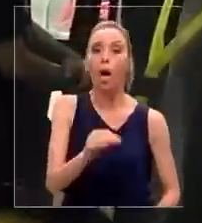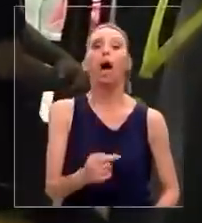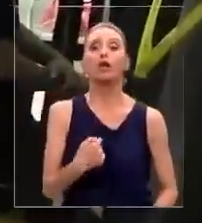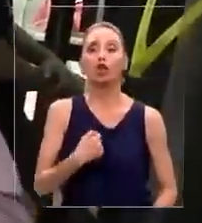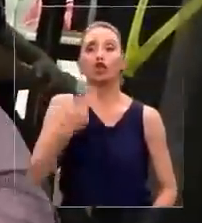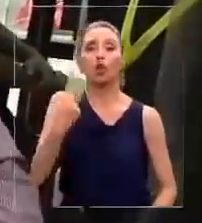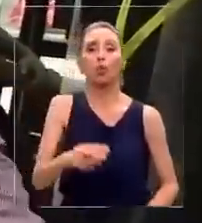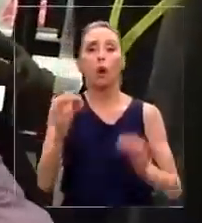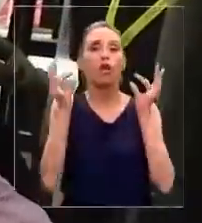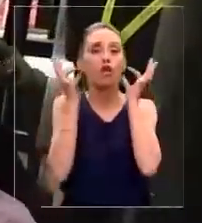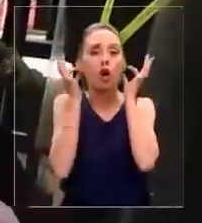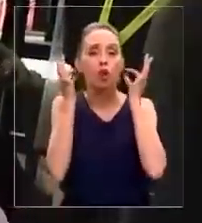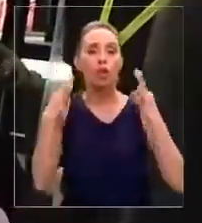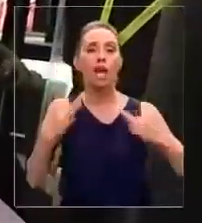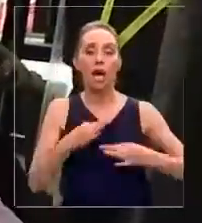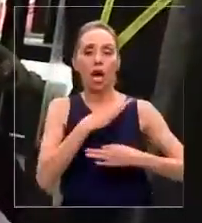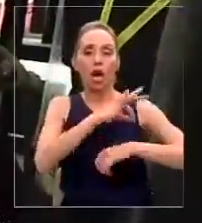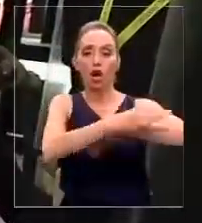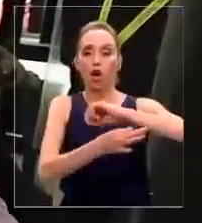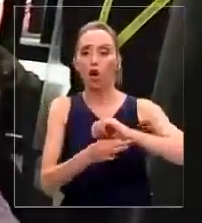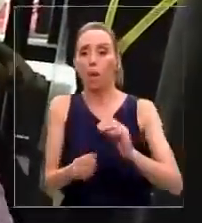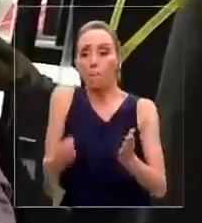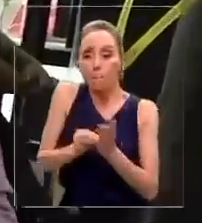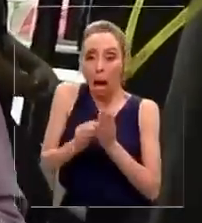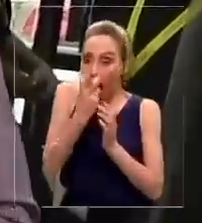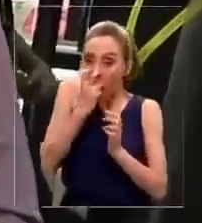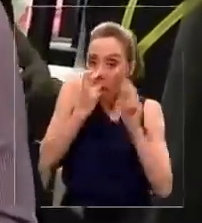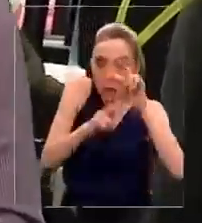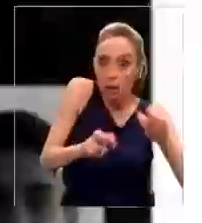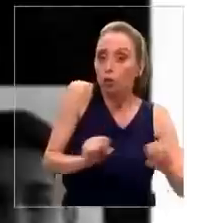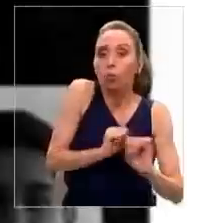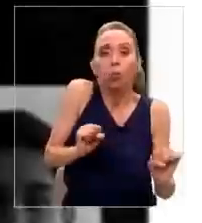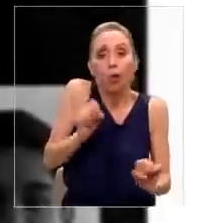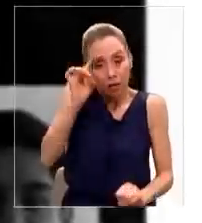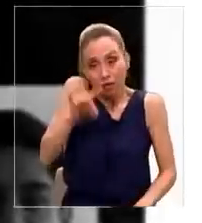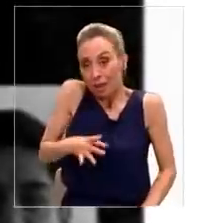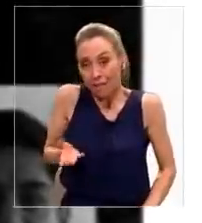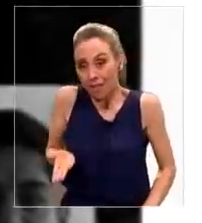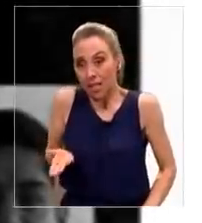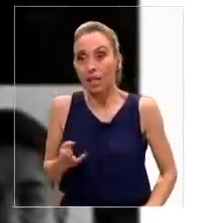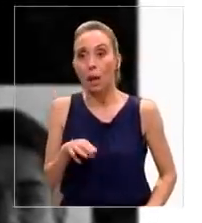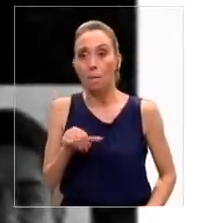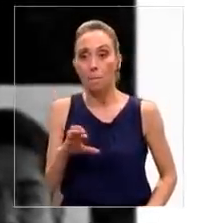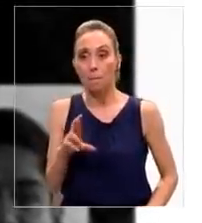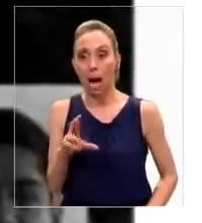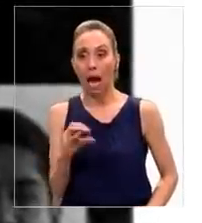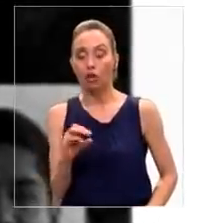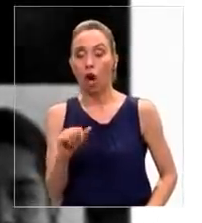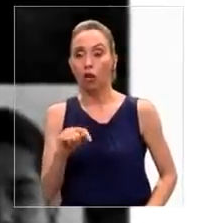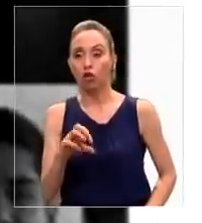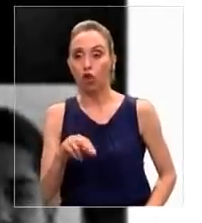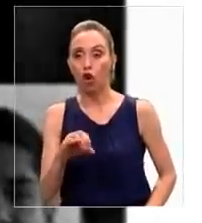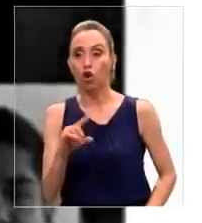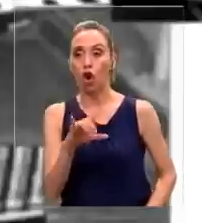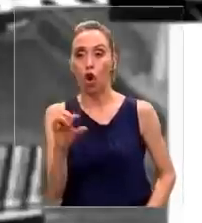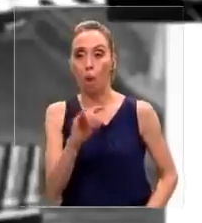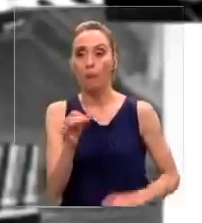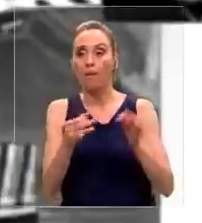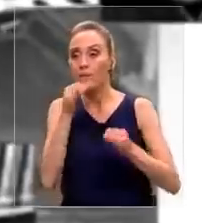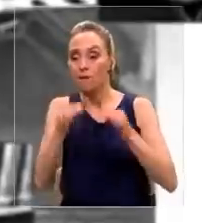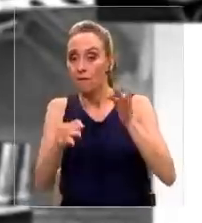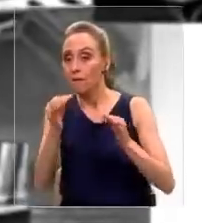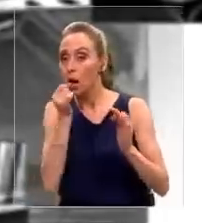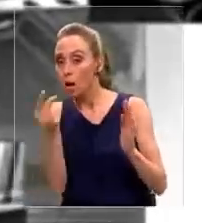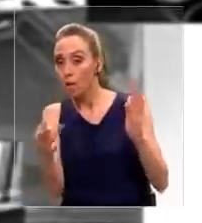propietaria de la joya. Pero más allá de eso, no se puede saber. No hay cómo saberlo. Marco Antonio López no está formalizado, asegura